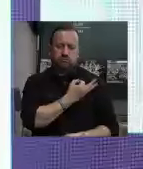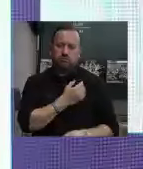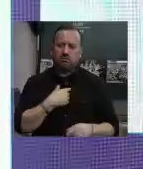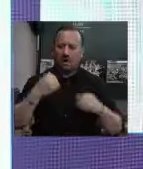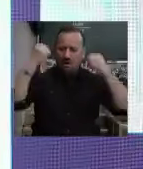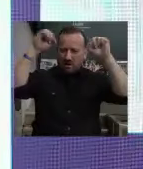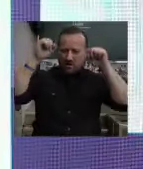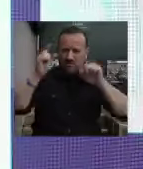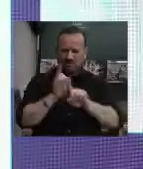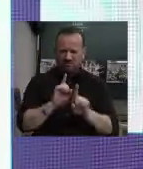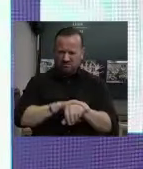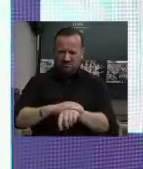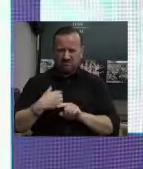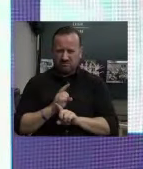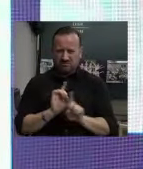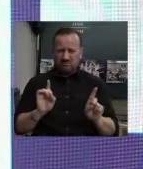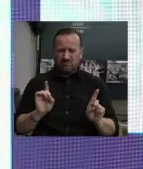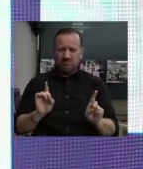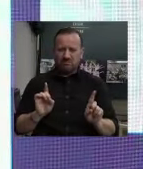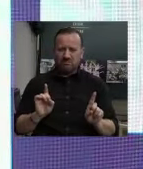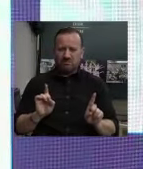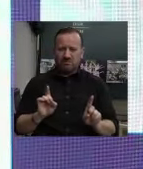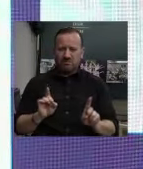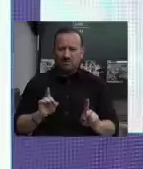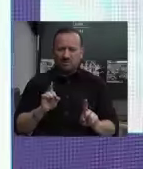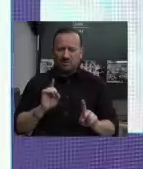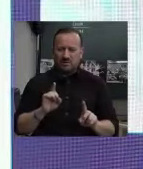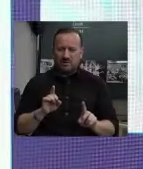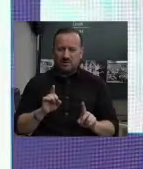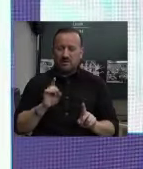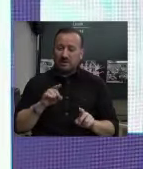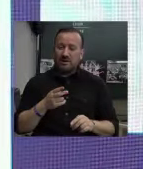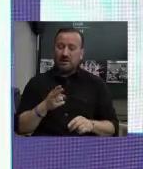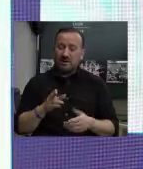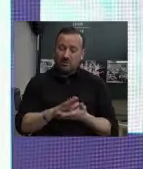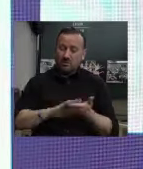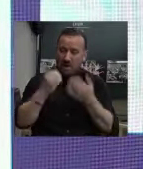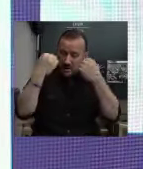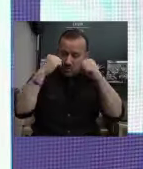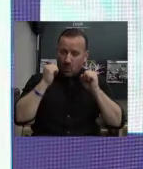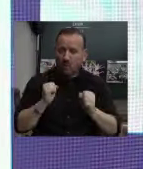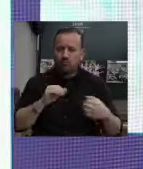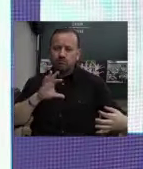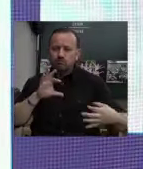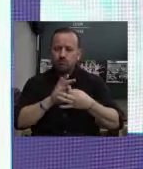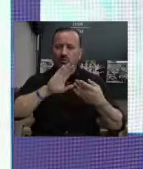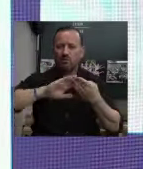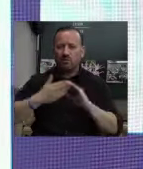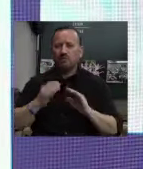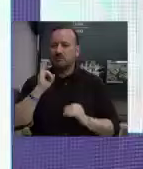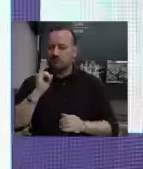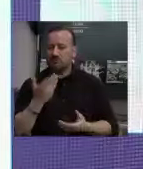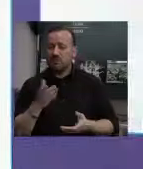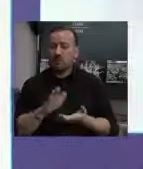a eso es que a través del deporte puedo generar lazos de comunidad Entonces